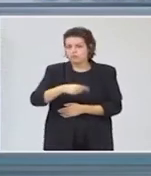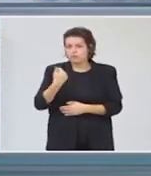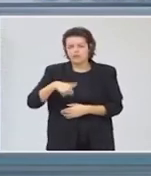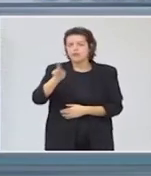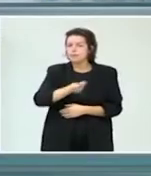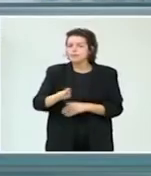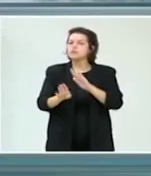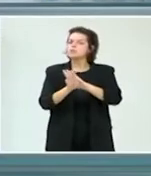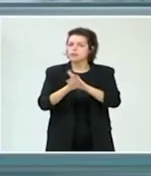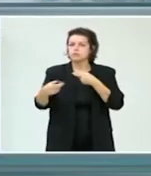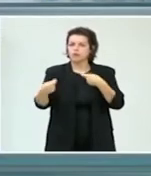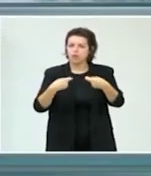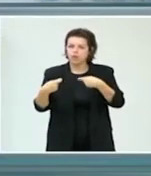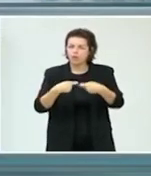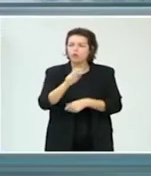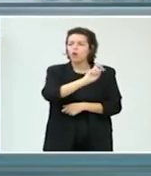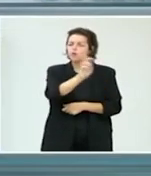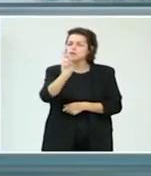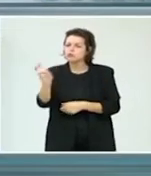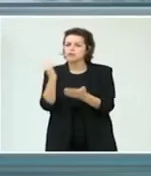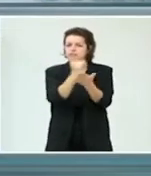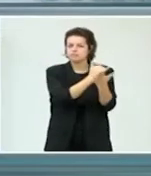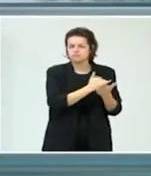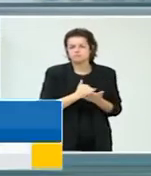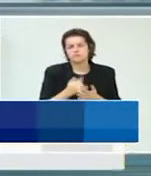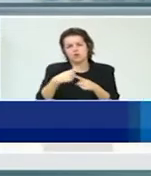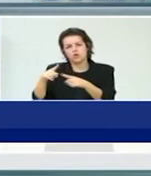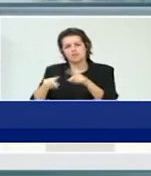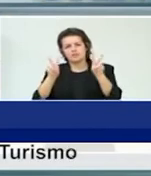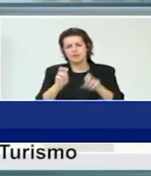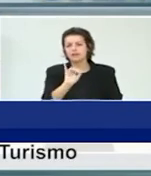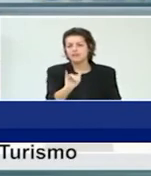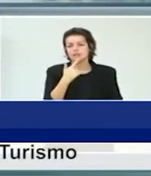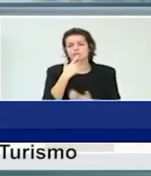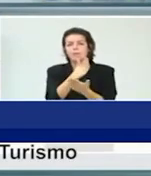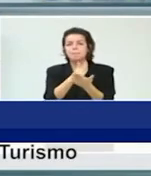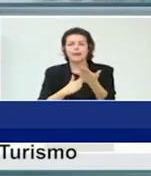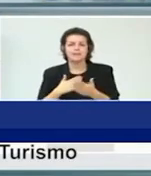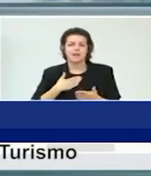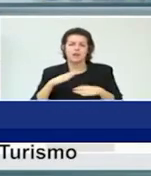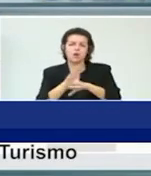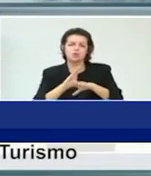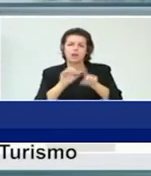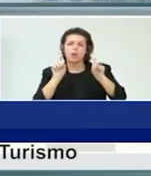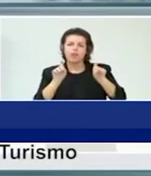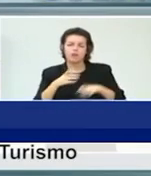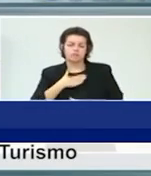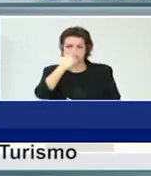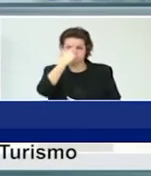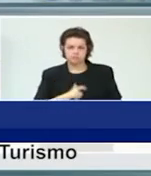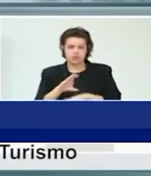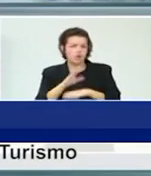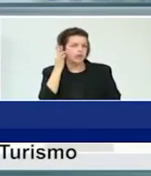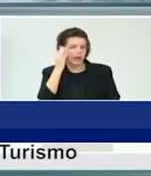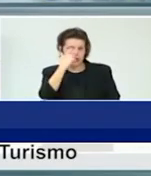Seguimos negociando, hay otras muchas materias y, desde luego, por parte de la consejería y de esta consejera,